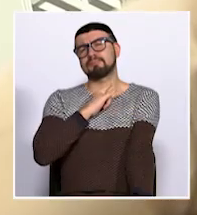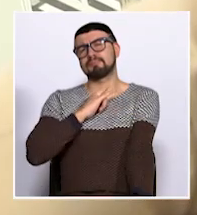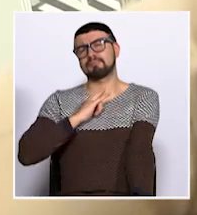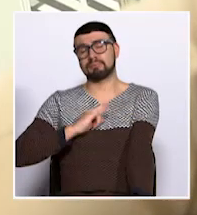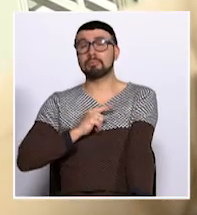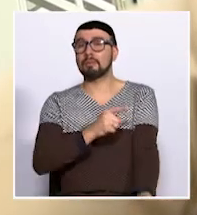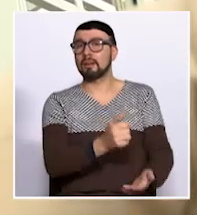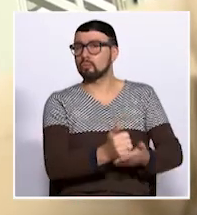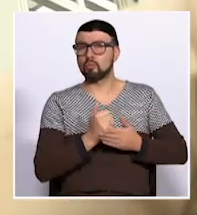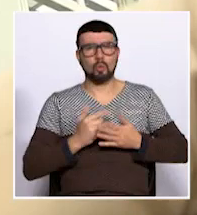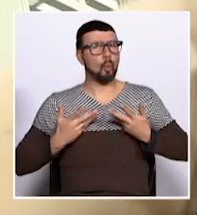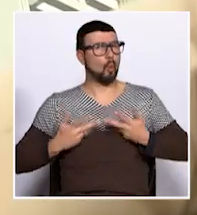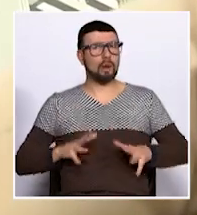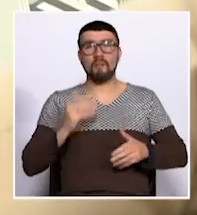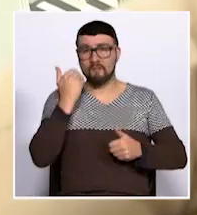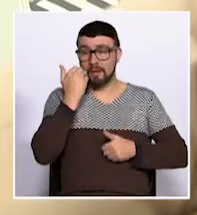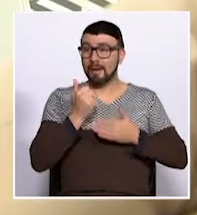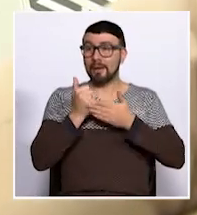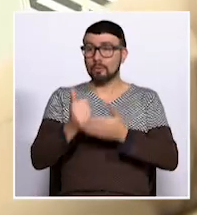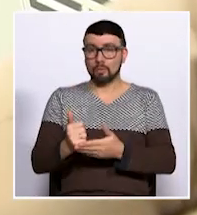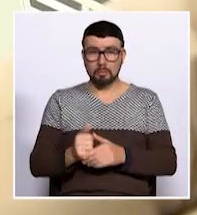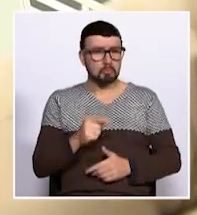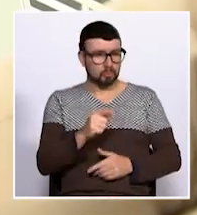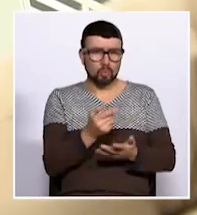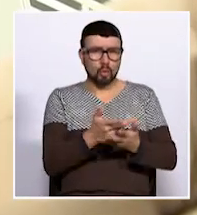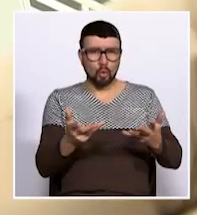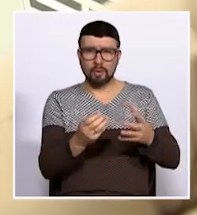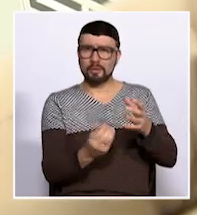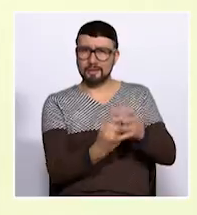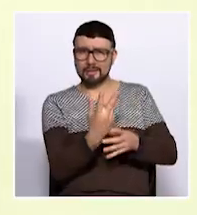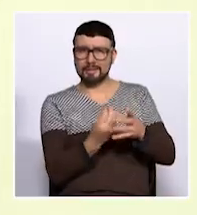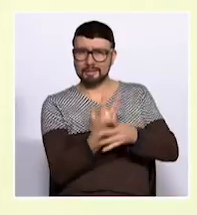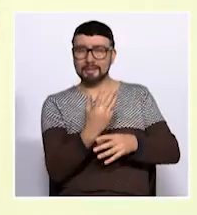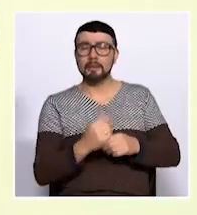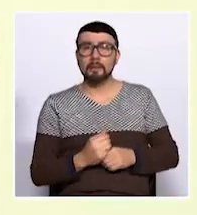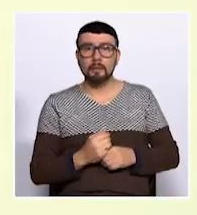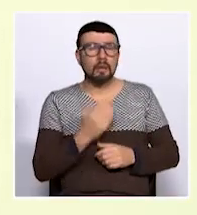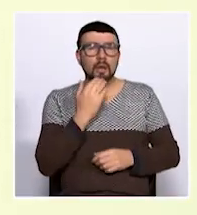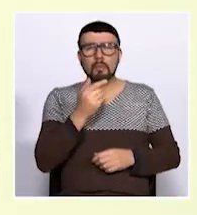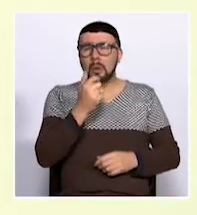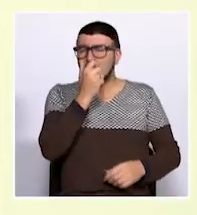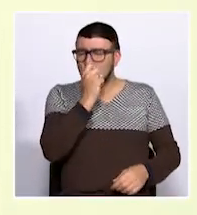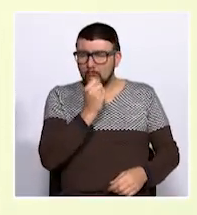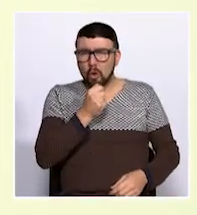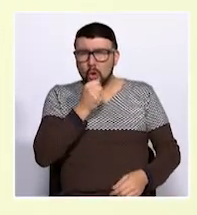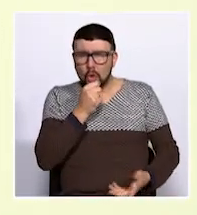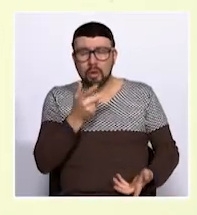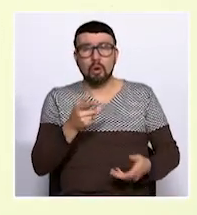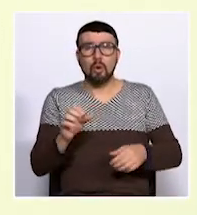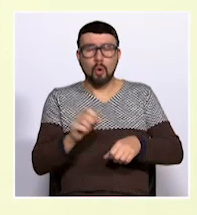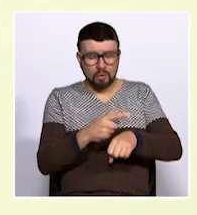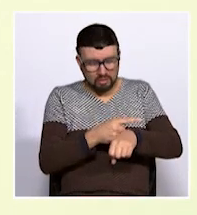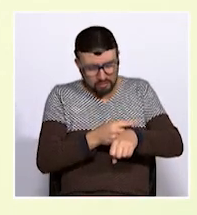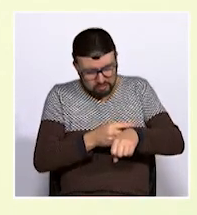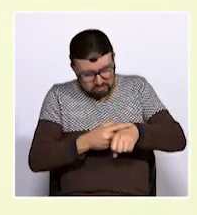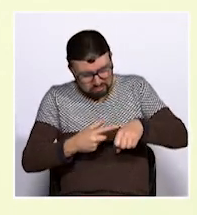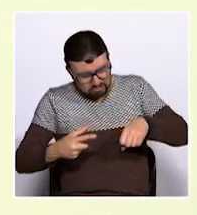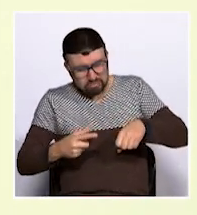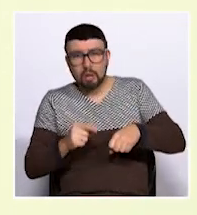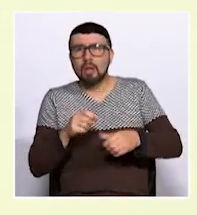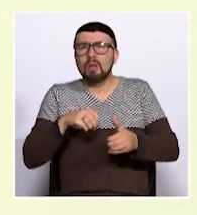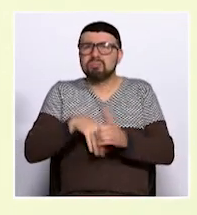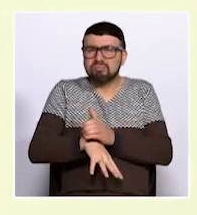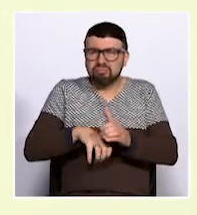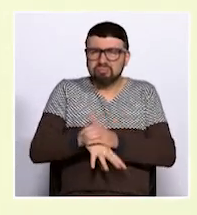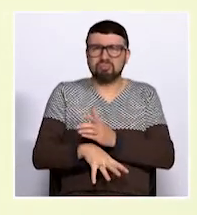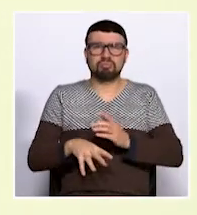de enfermedad. Entonces, homeopatizado. Entonces, podemos tratar desde gripas, úlceras, diarreas,